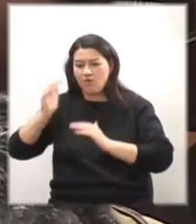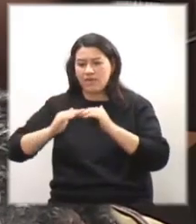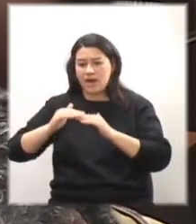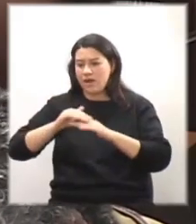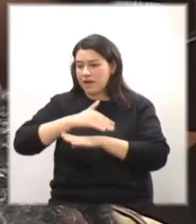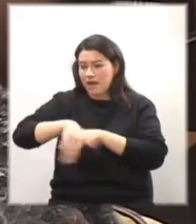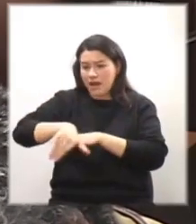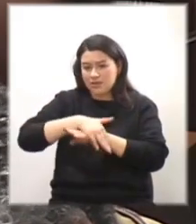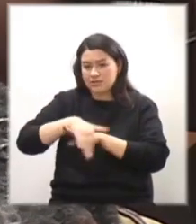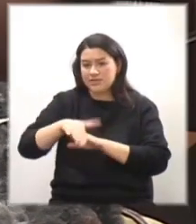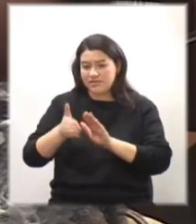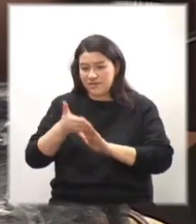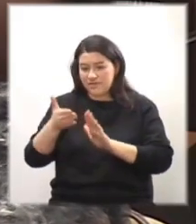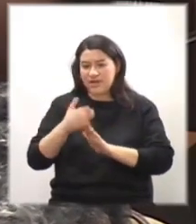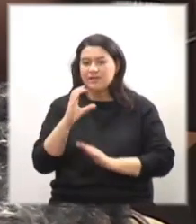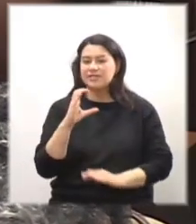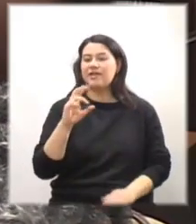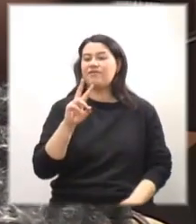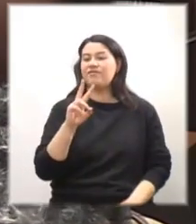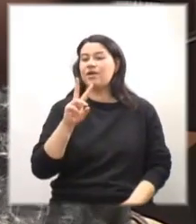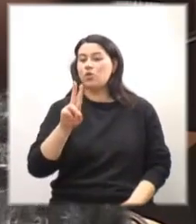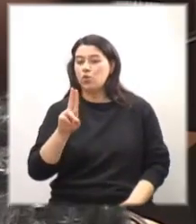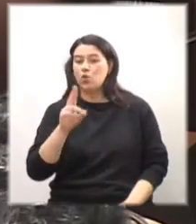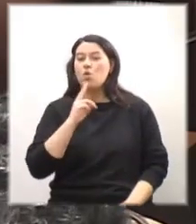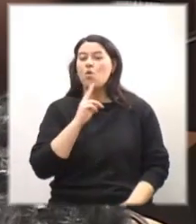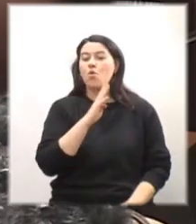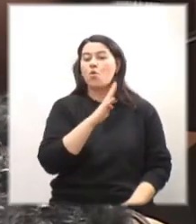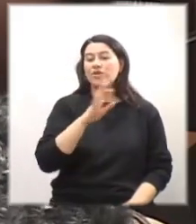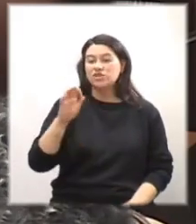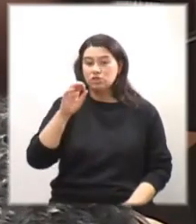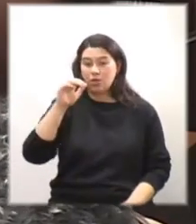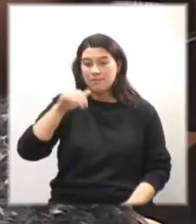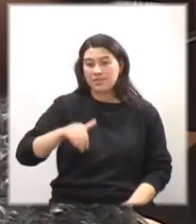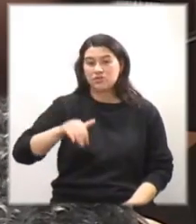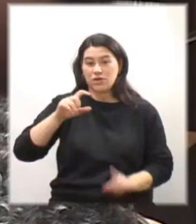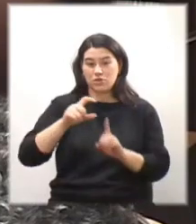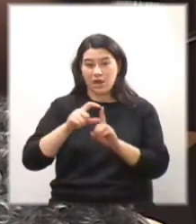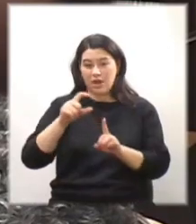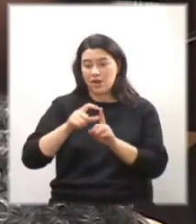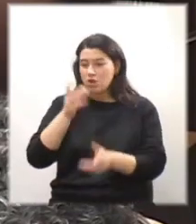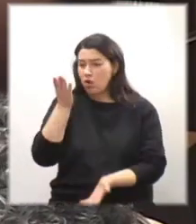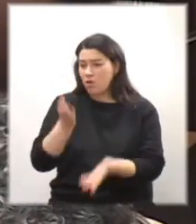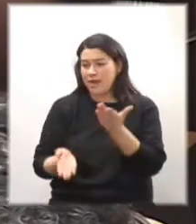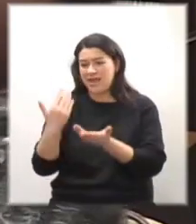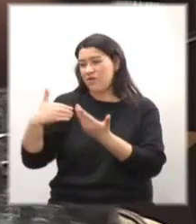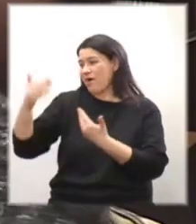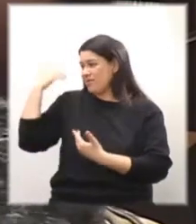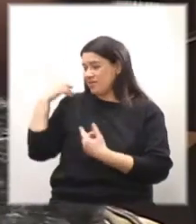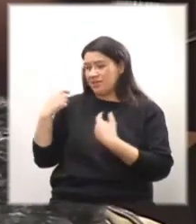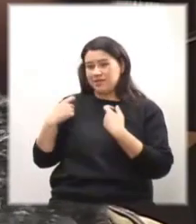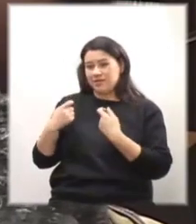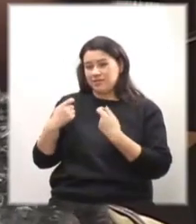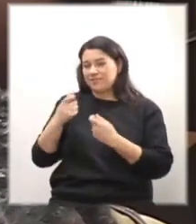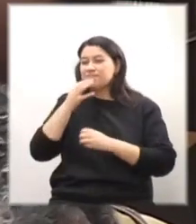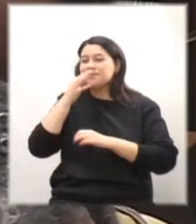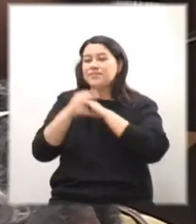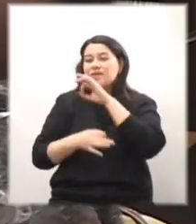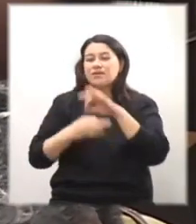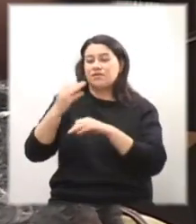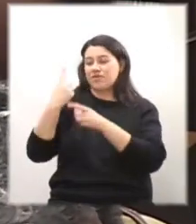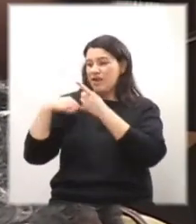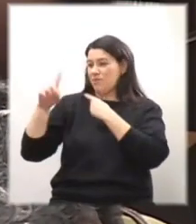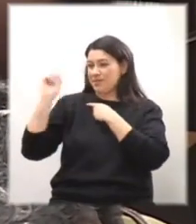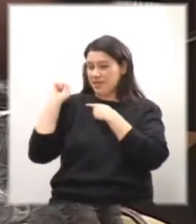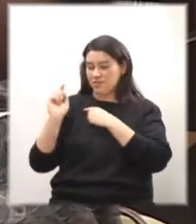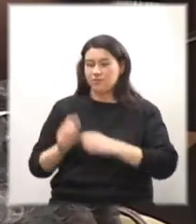a hacer por la CBU en 400 millones de dólares respecto de lo que constaba en la exposición de motivos del